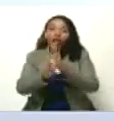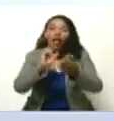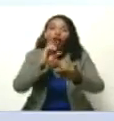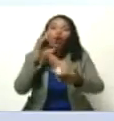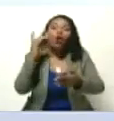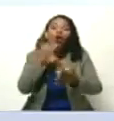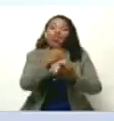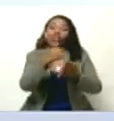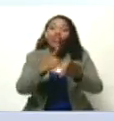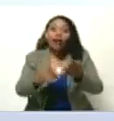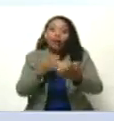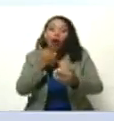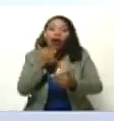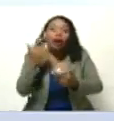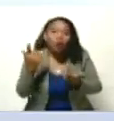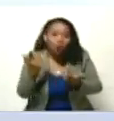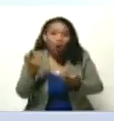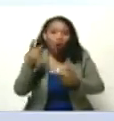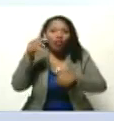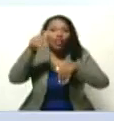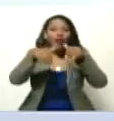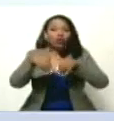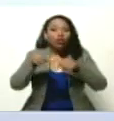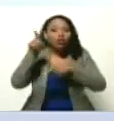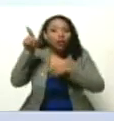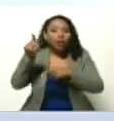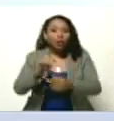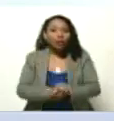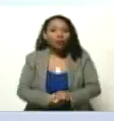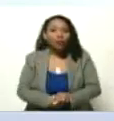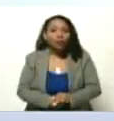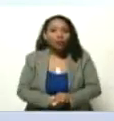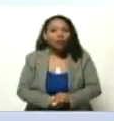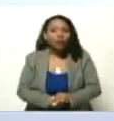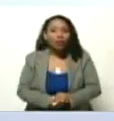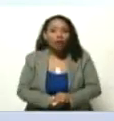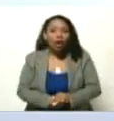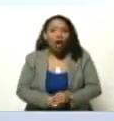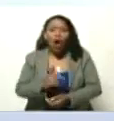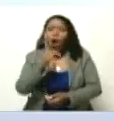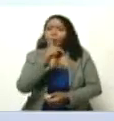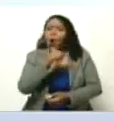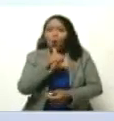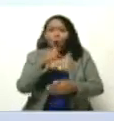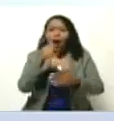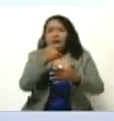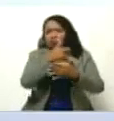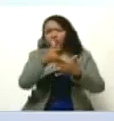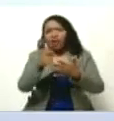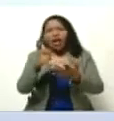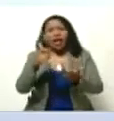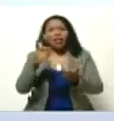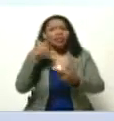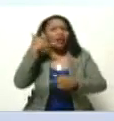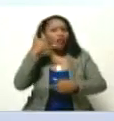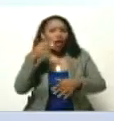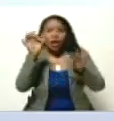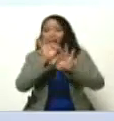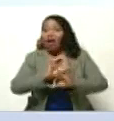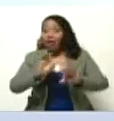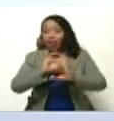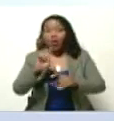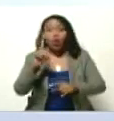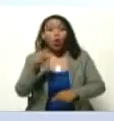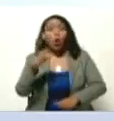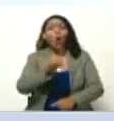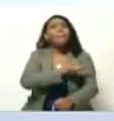respetar en las asambleas de postulación en las UVC? No hay línea. No, no es que no hay línea telefónica, no hay línea de nadie. No, que esto lo